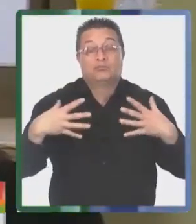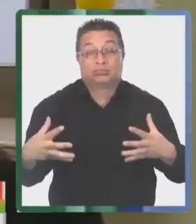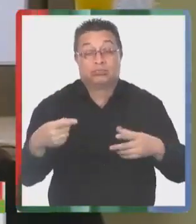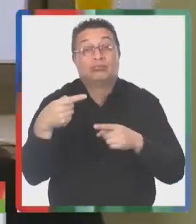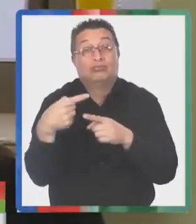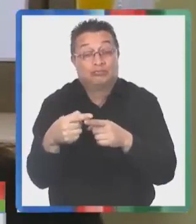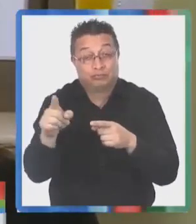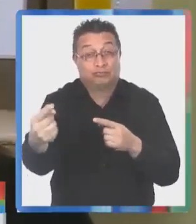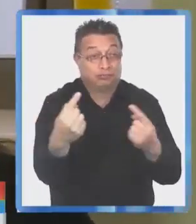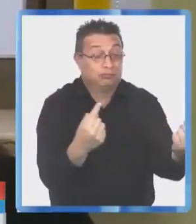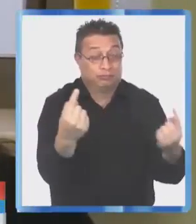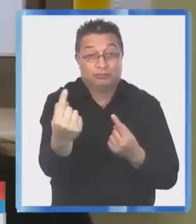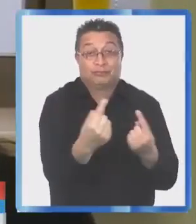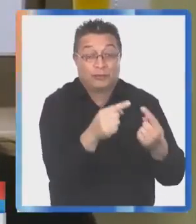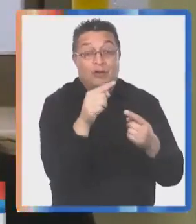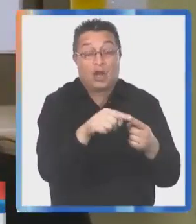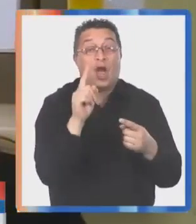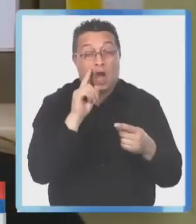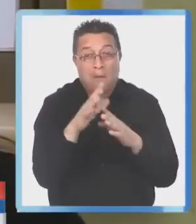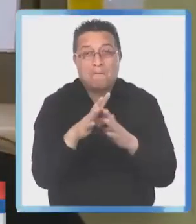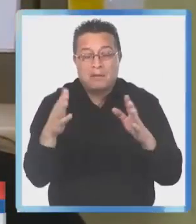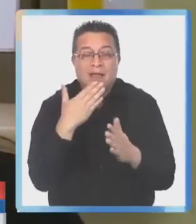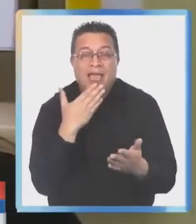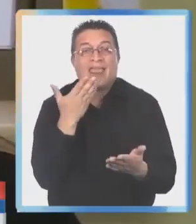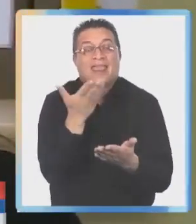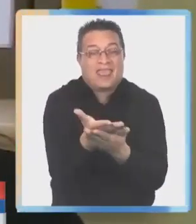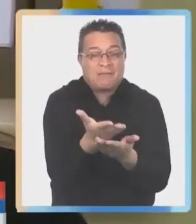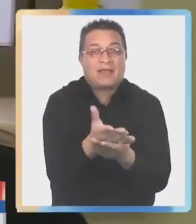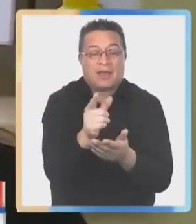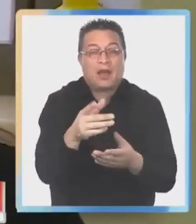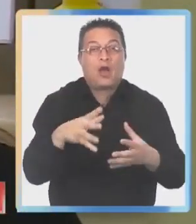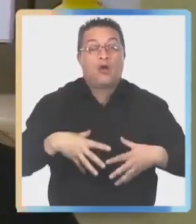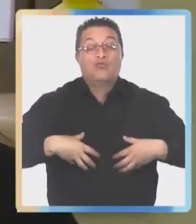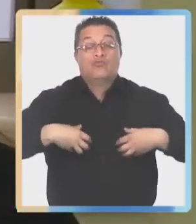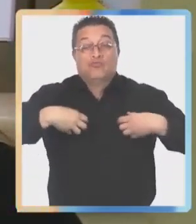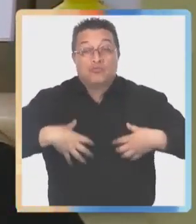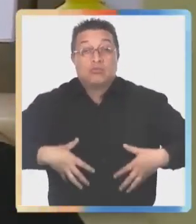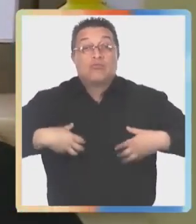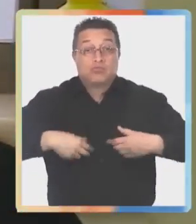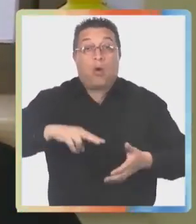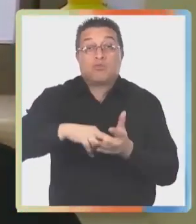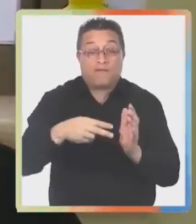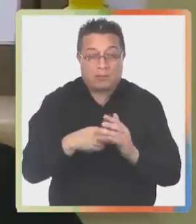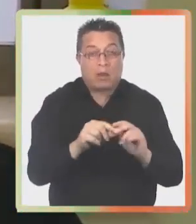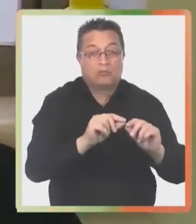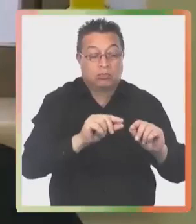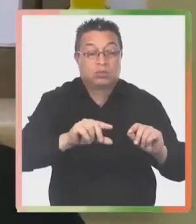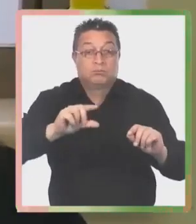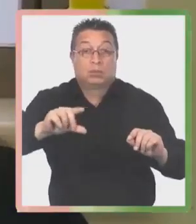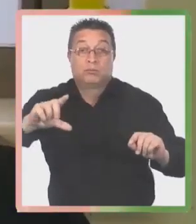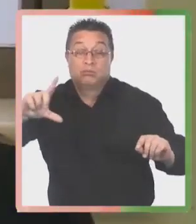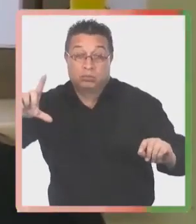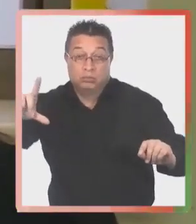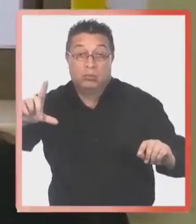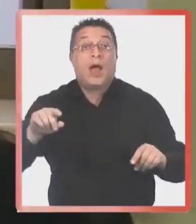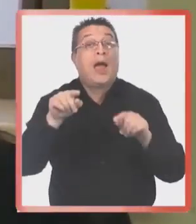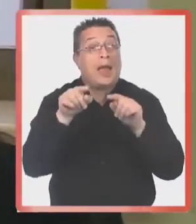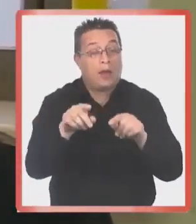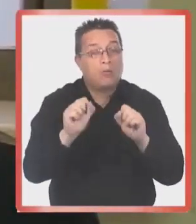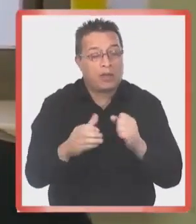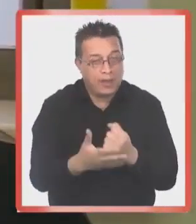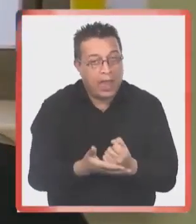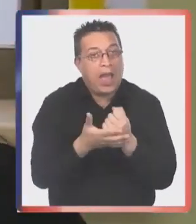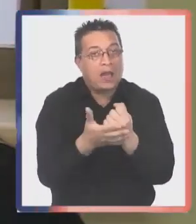atención en morbilidades, es decir, que puedan dar abasto a la demanda de enfermedades respiratorias que se está viendo, el aumento